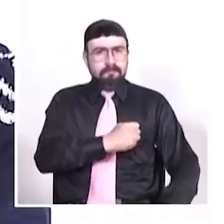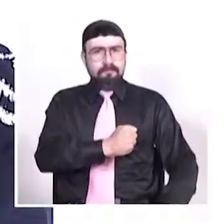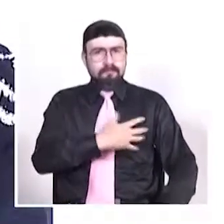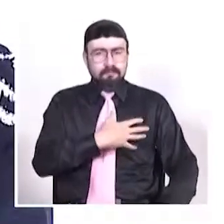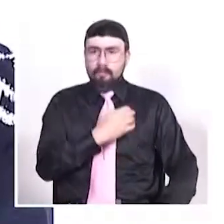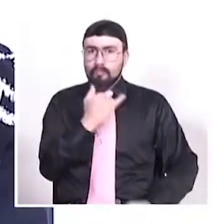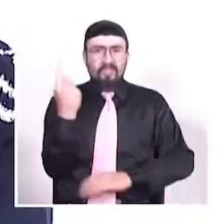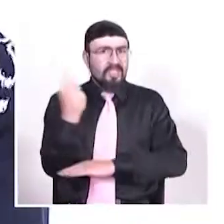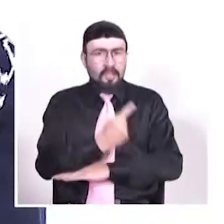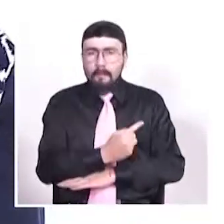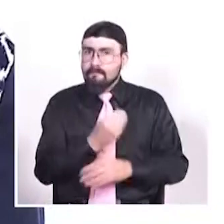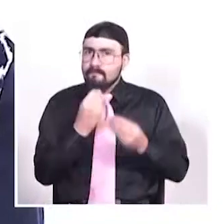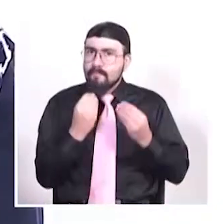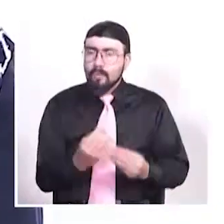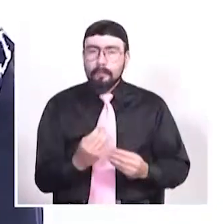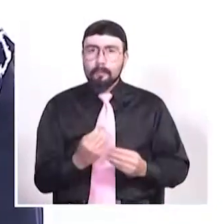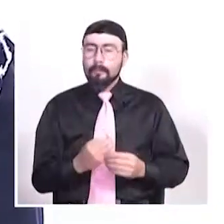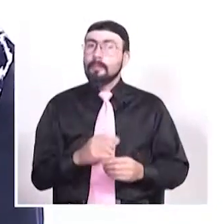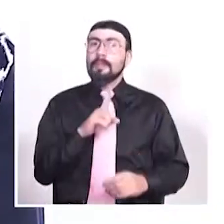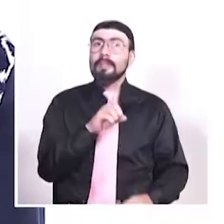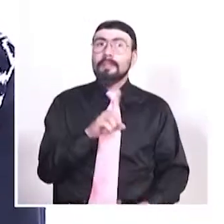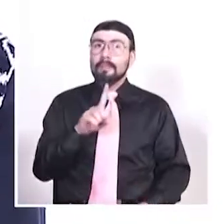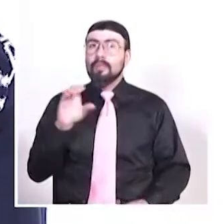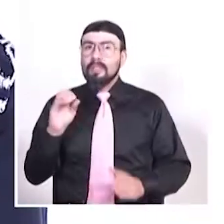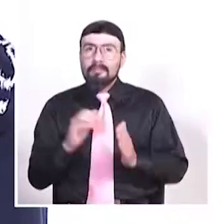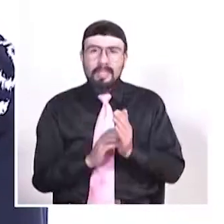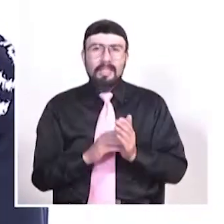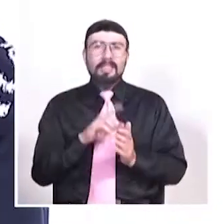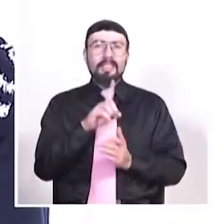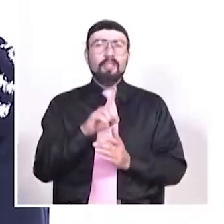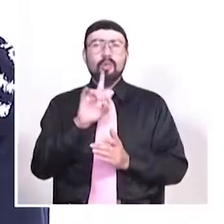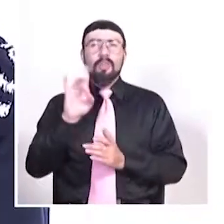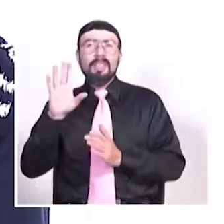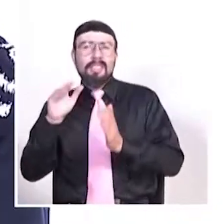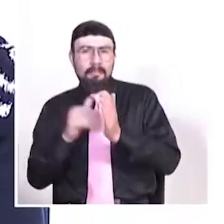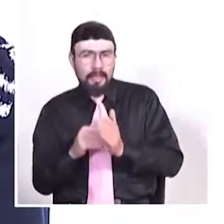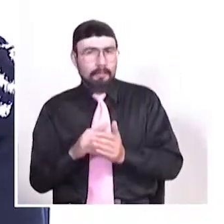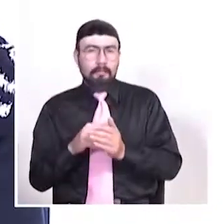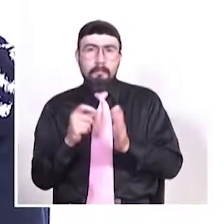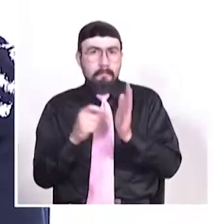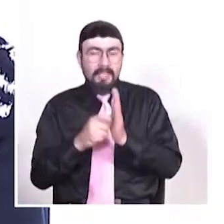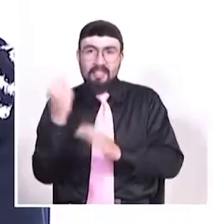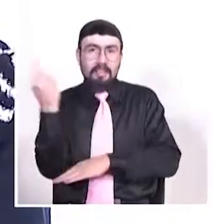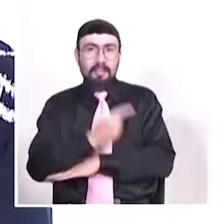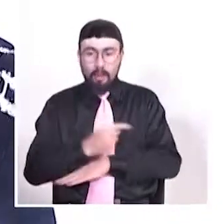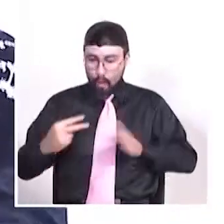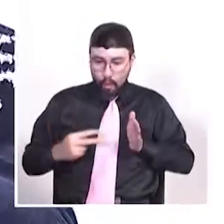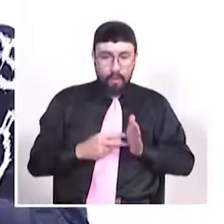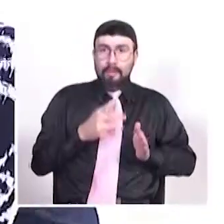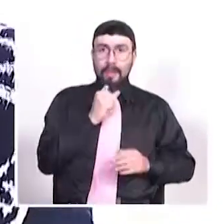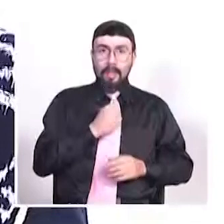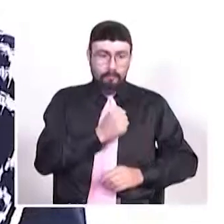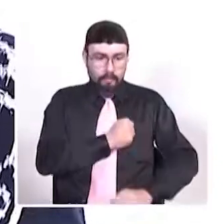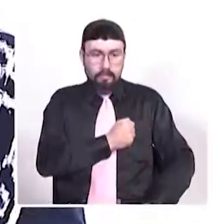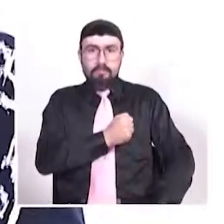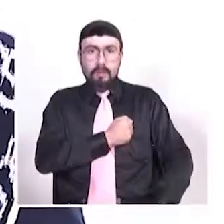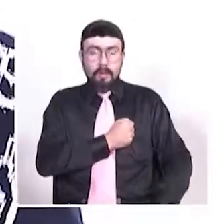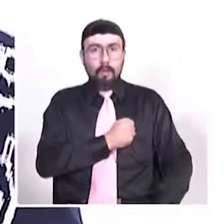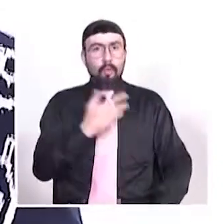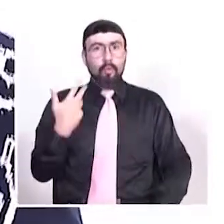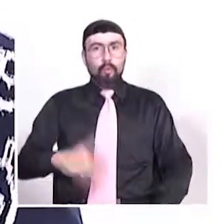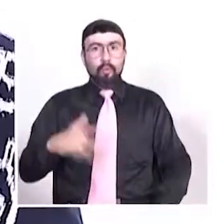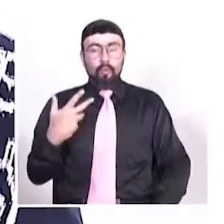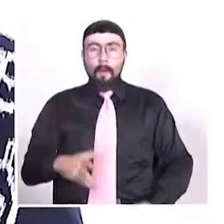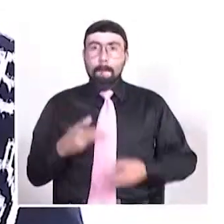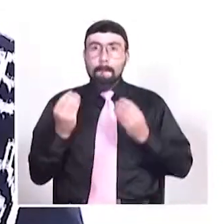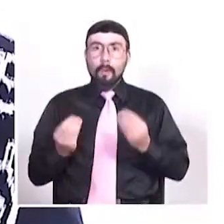día, 110.000, 115.000 veces al día, sin estar conectado. Vamos a ir a